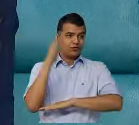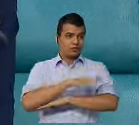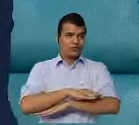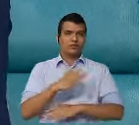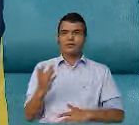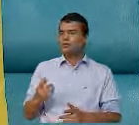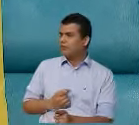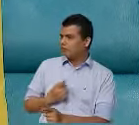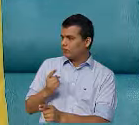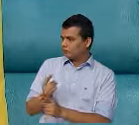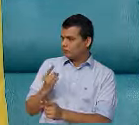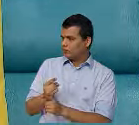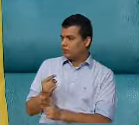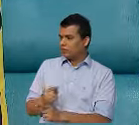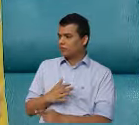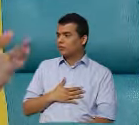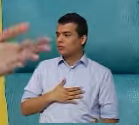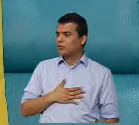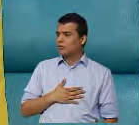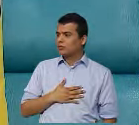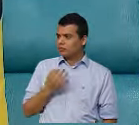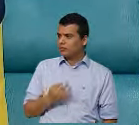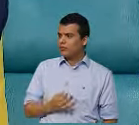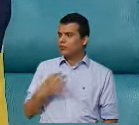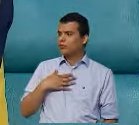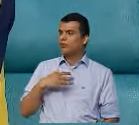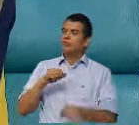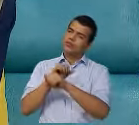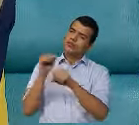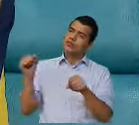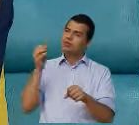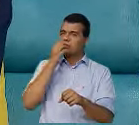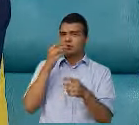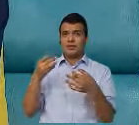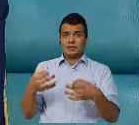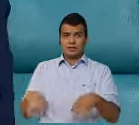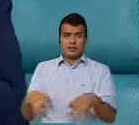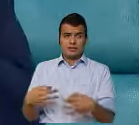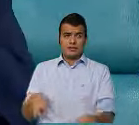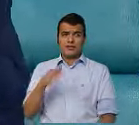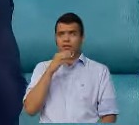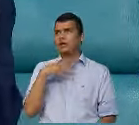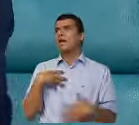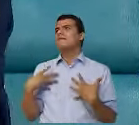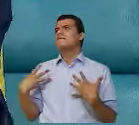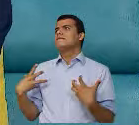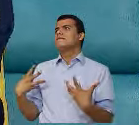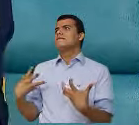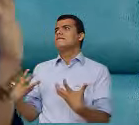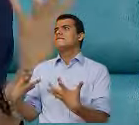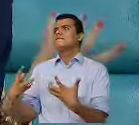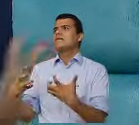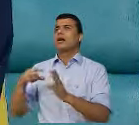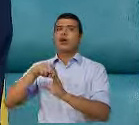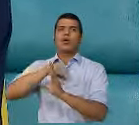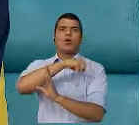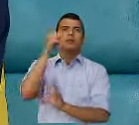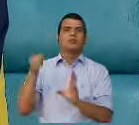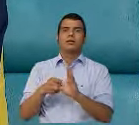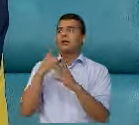totalmente cierto. Cuando yo no voy a la media mañana o no consumo algo en la media mañana, yo el almuerzo quiero comer. Se quiere morir. Todo. O sea, el ojo puede con